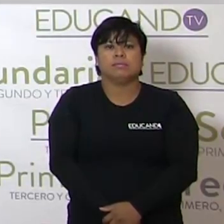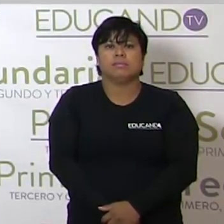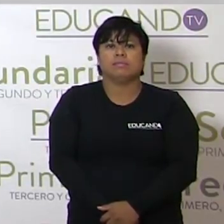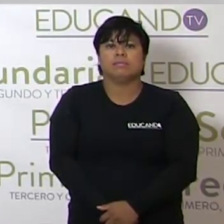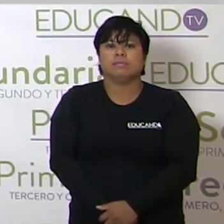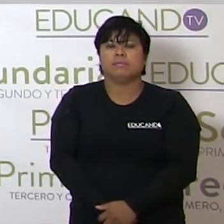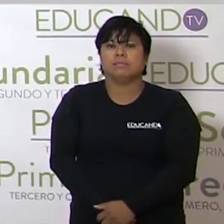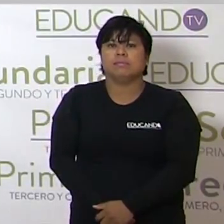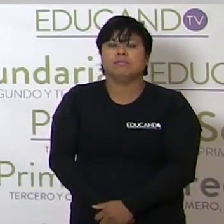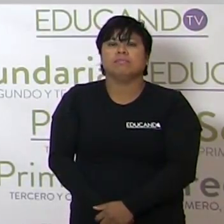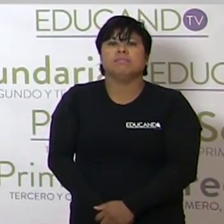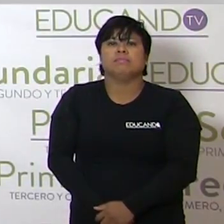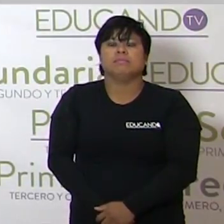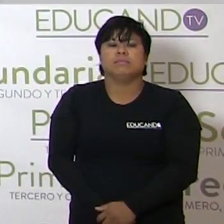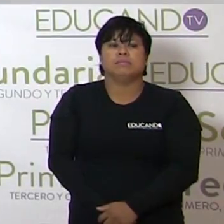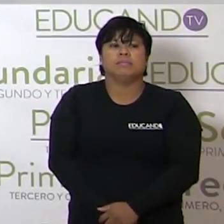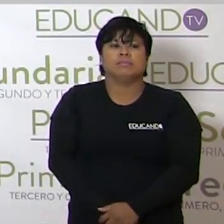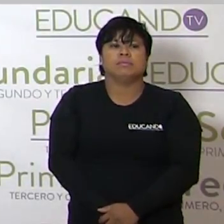total